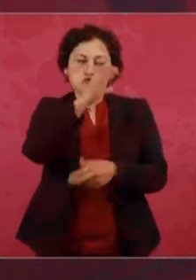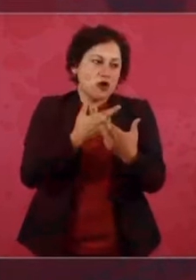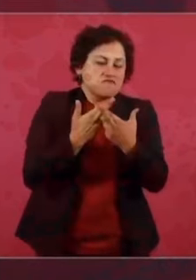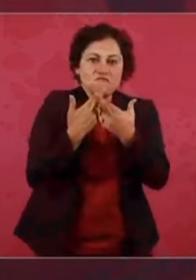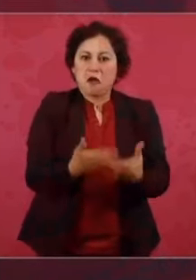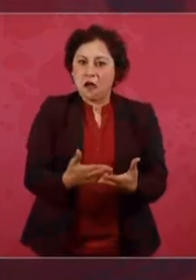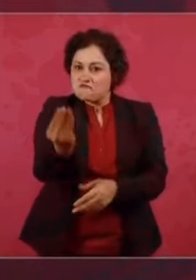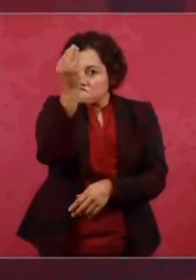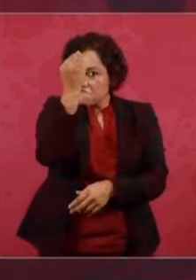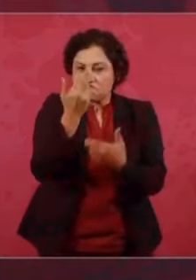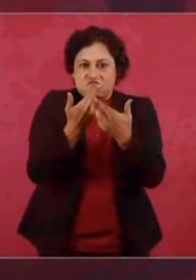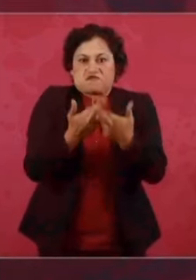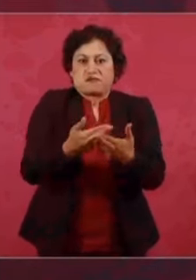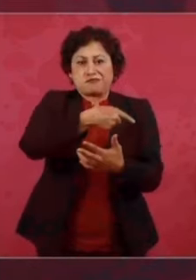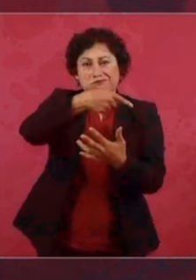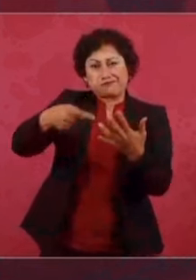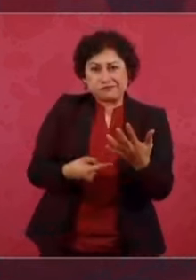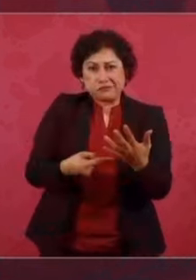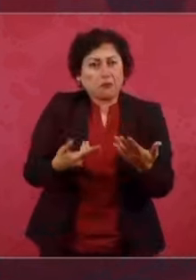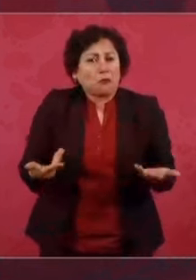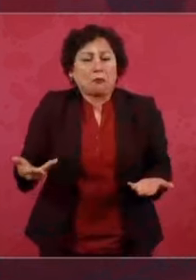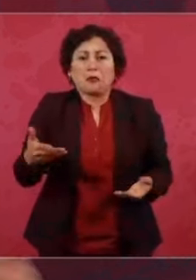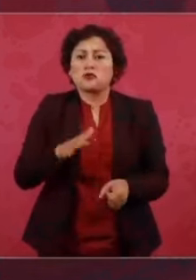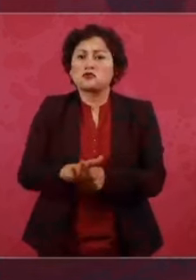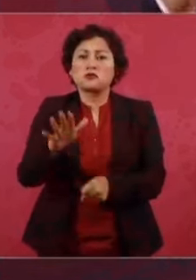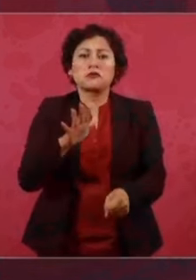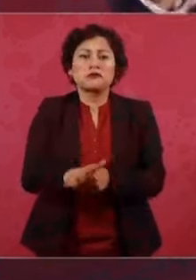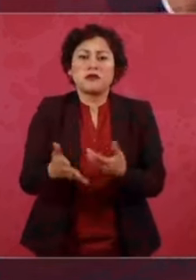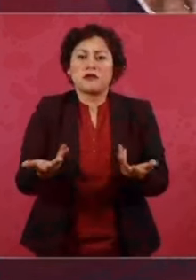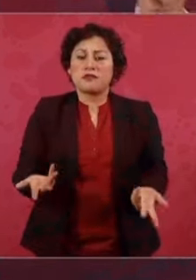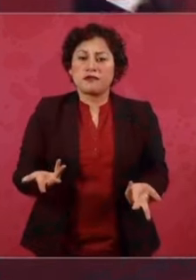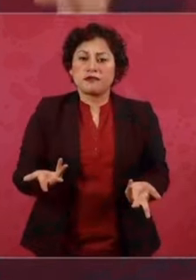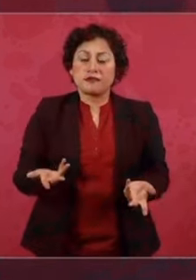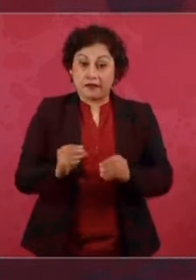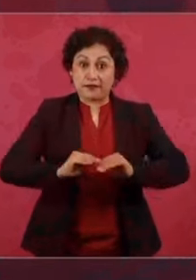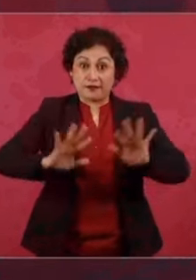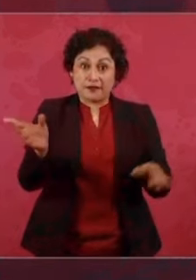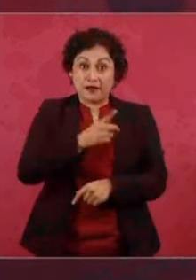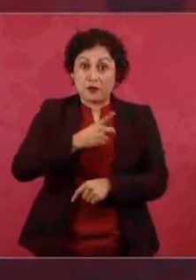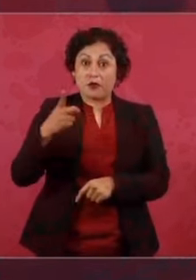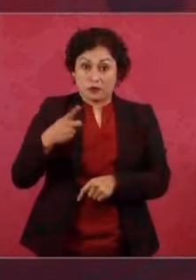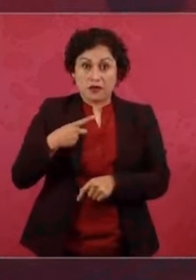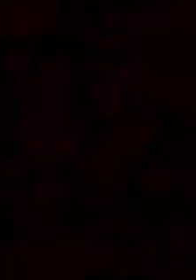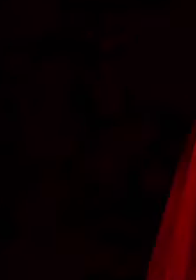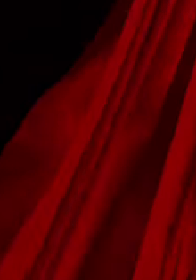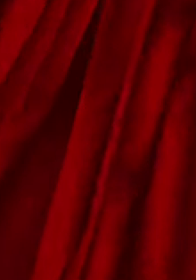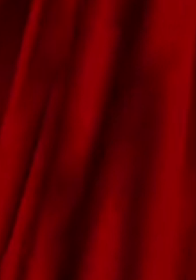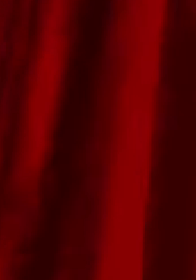¿Qué más podemos pedirle a la vida? Claro, hay que seguir transformando.